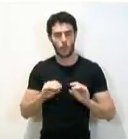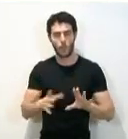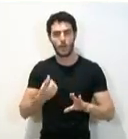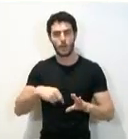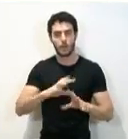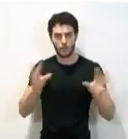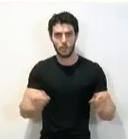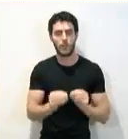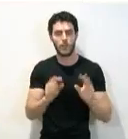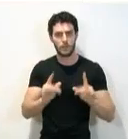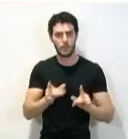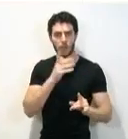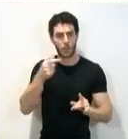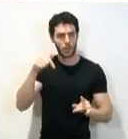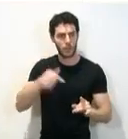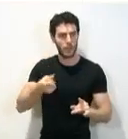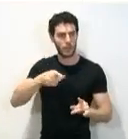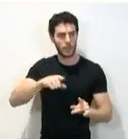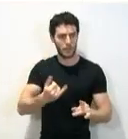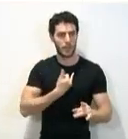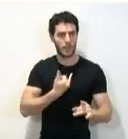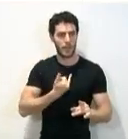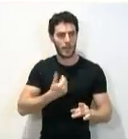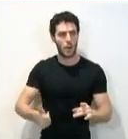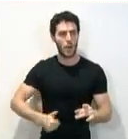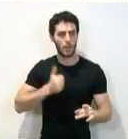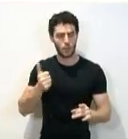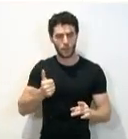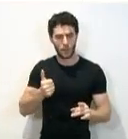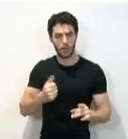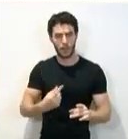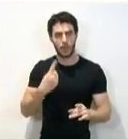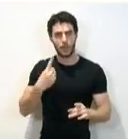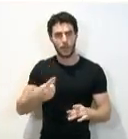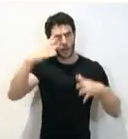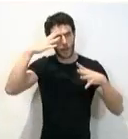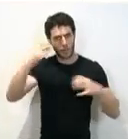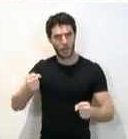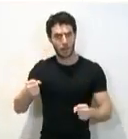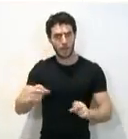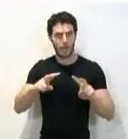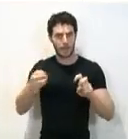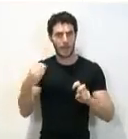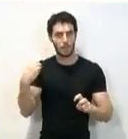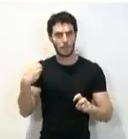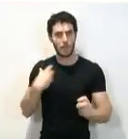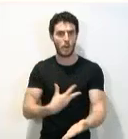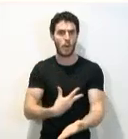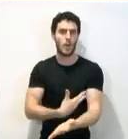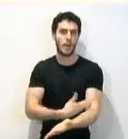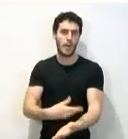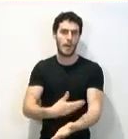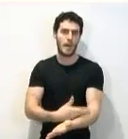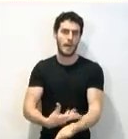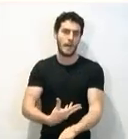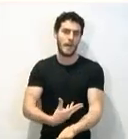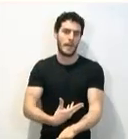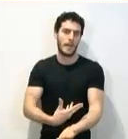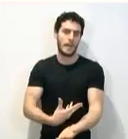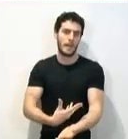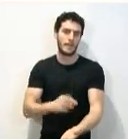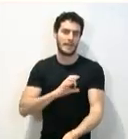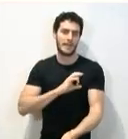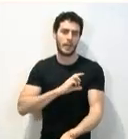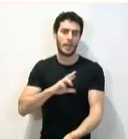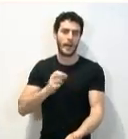porque tenemos aquí también la oportunidad de tener a una especialista en la materia, que es hematóloga, que es la señora Rabasa, y que,